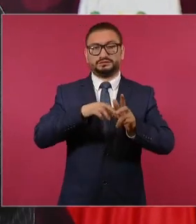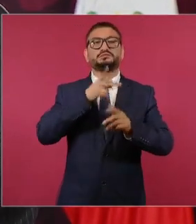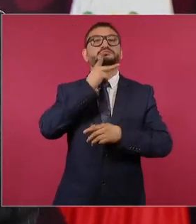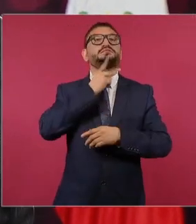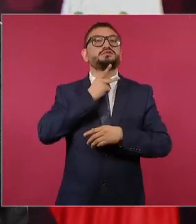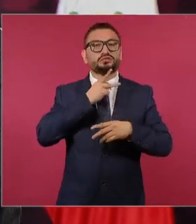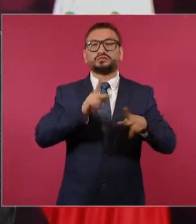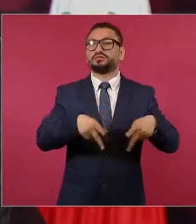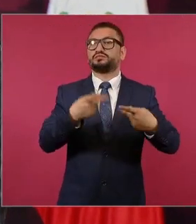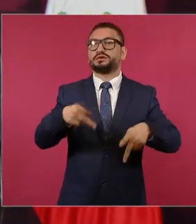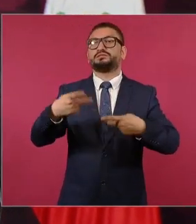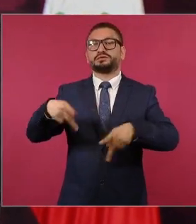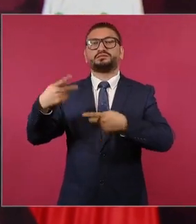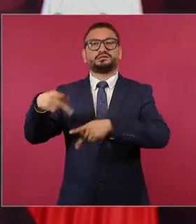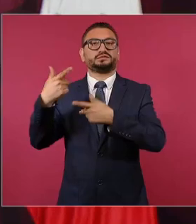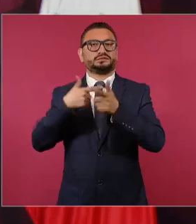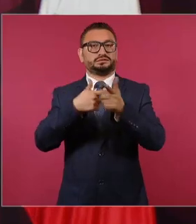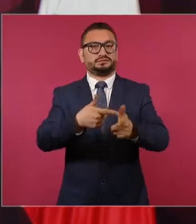petróleo crudo